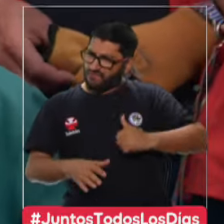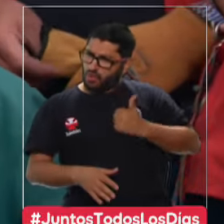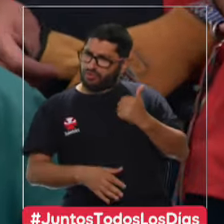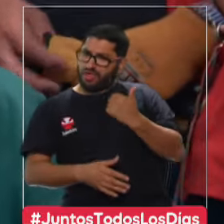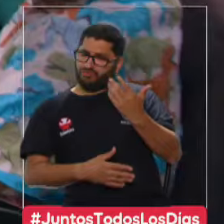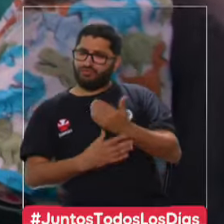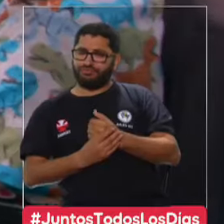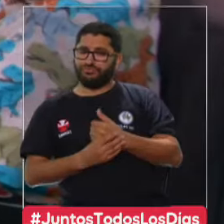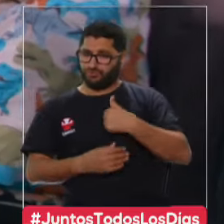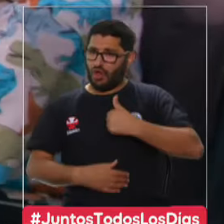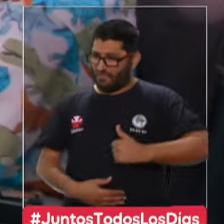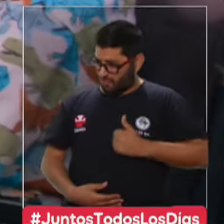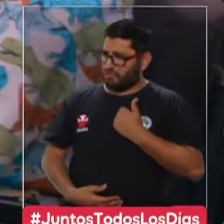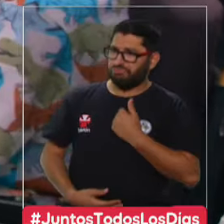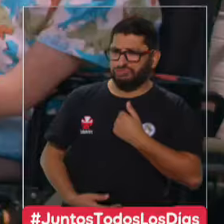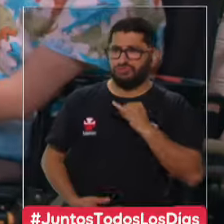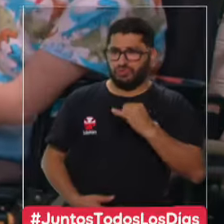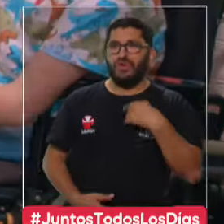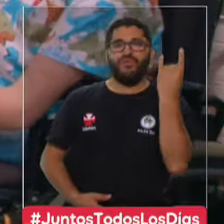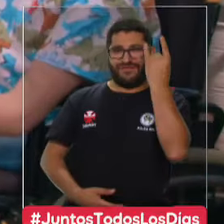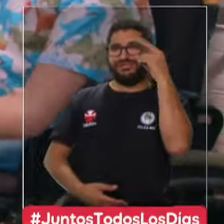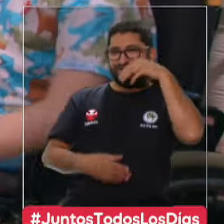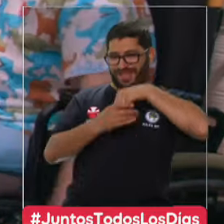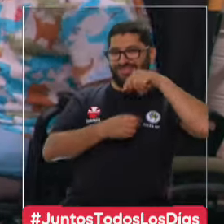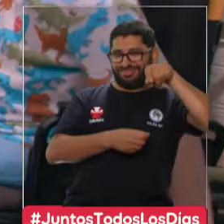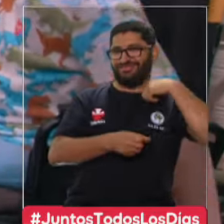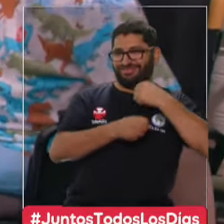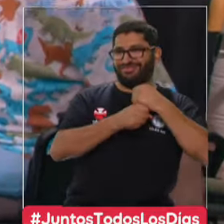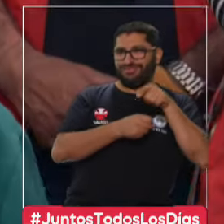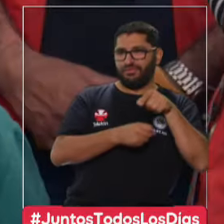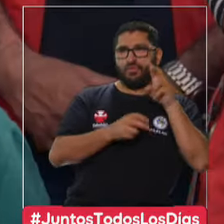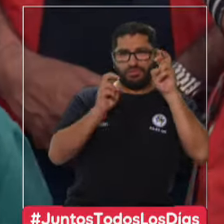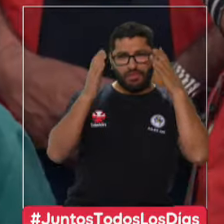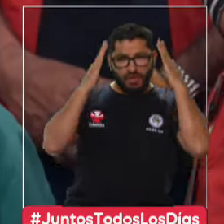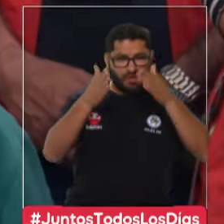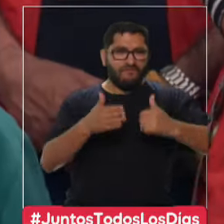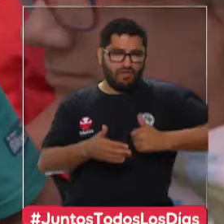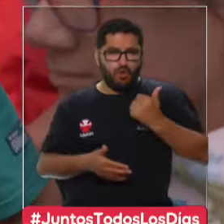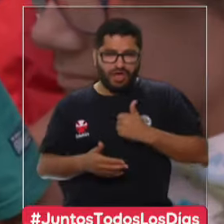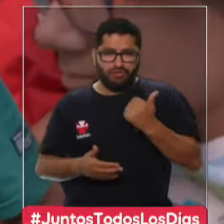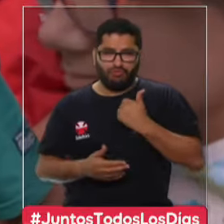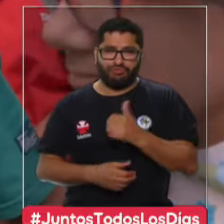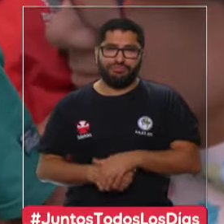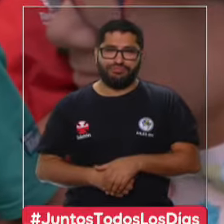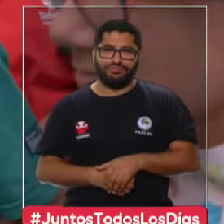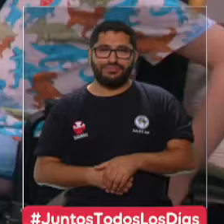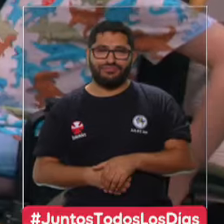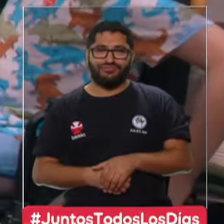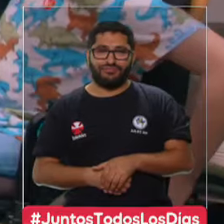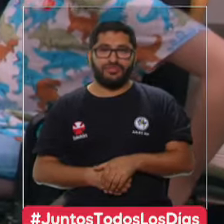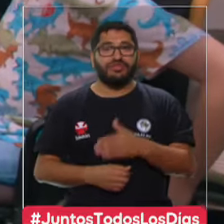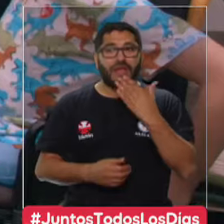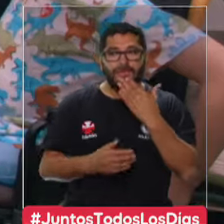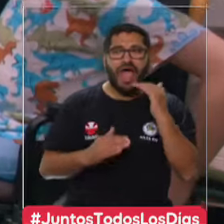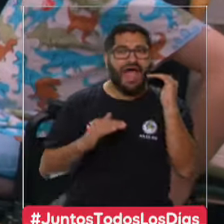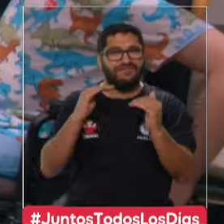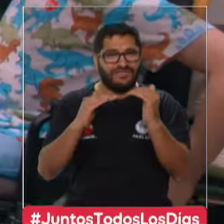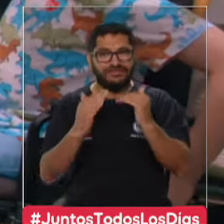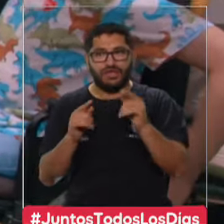sido voluntario cuando estaba en la universidad. Teníamos los trabajos voluntarios. De hecho, hasta a vacunar ovejas me tocó,